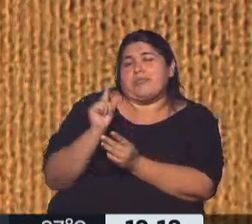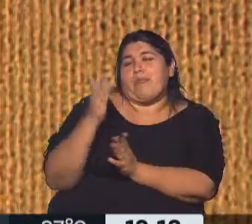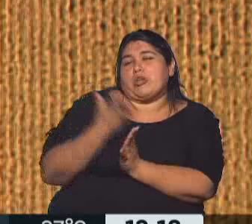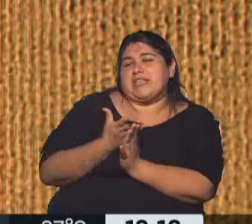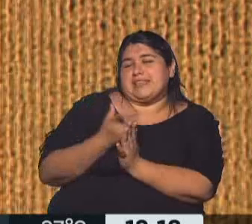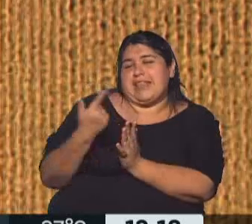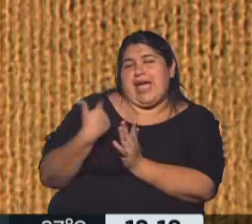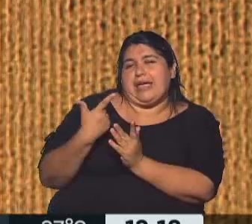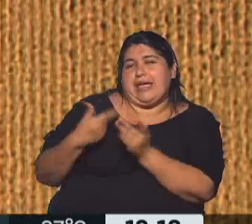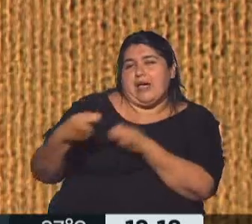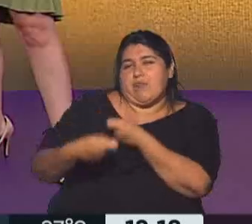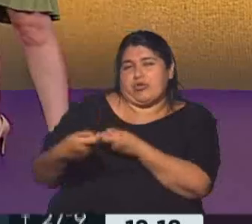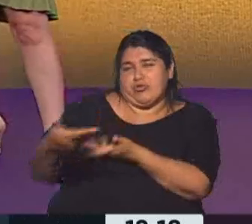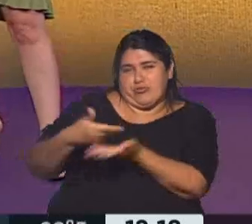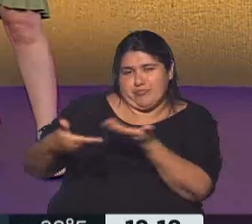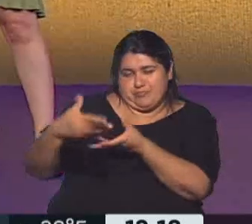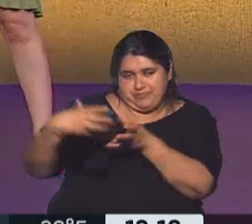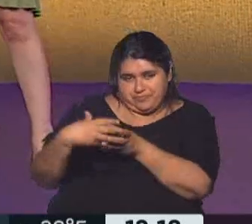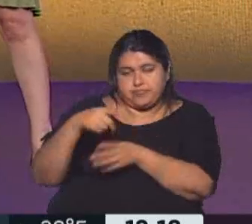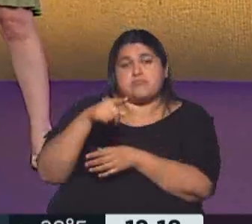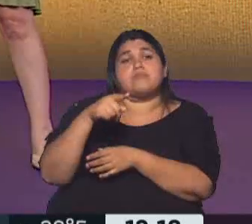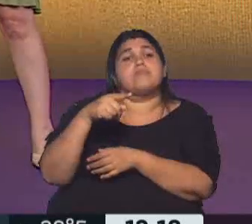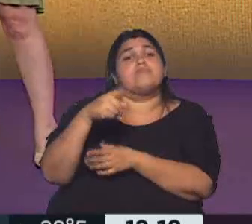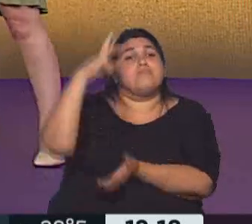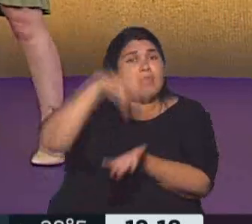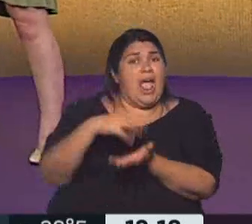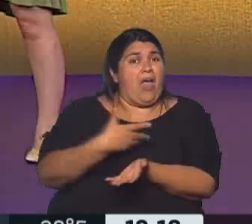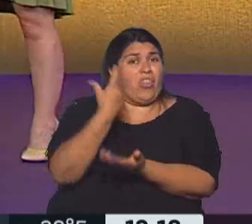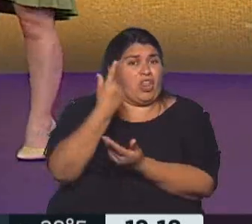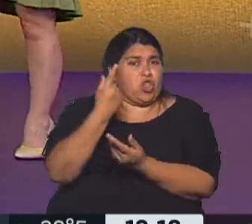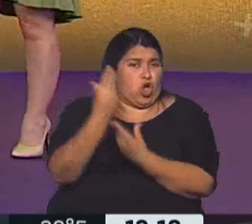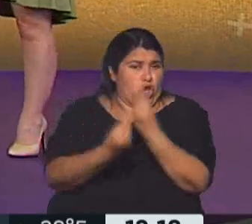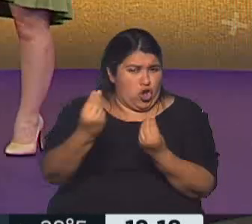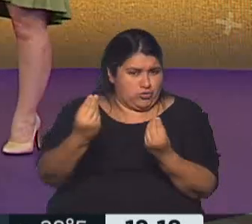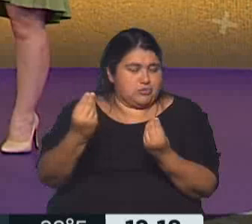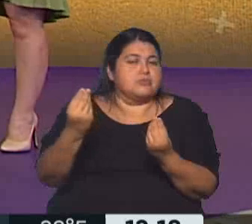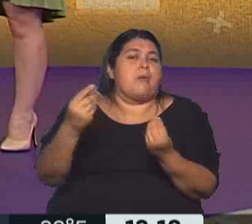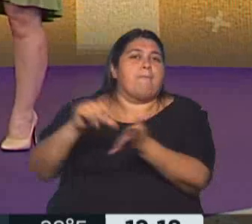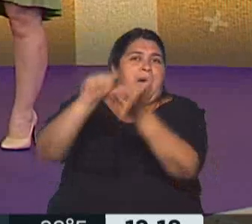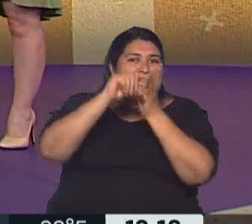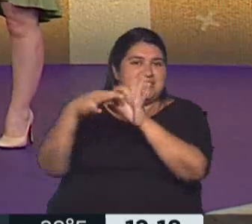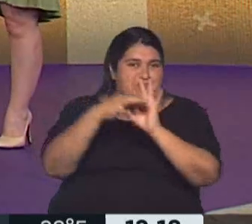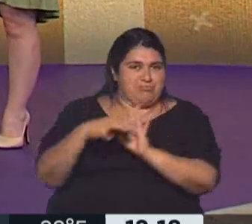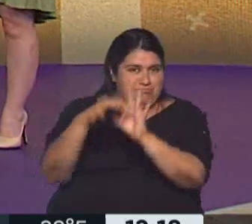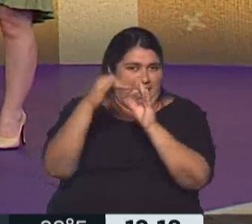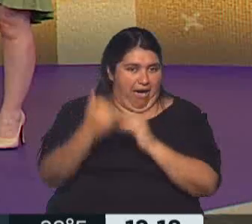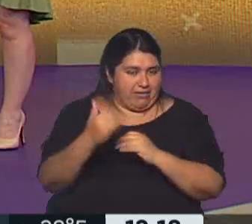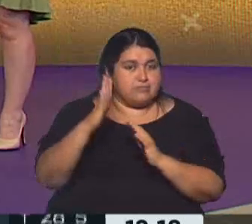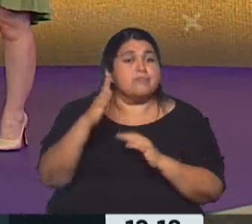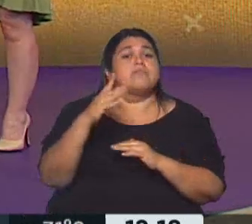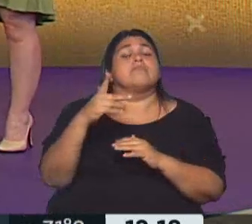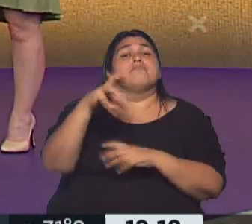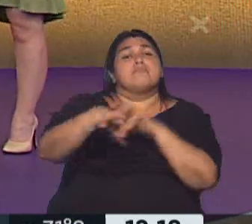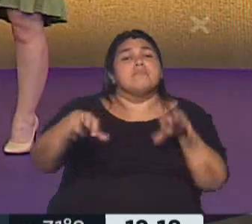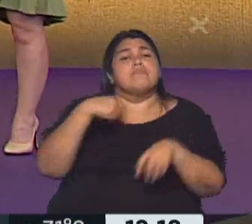una silla compartiéndolo con otro. Bueno, hay un directorio con países que lo integran. Los directores señalaron que